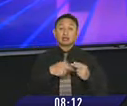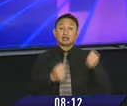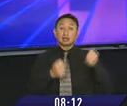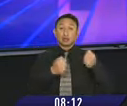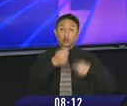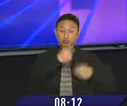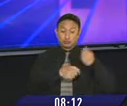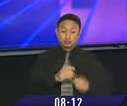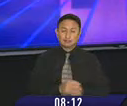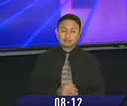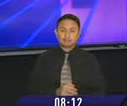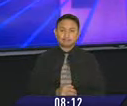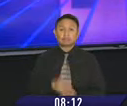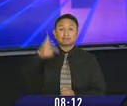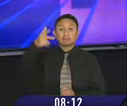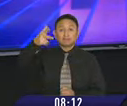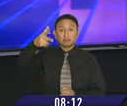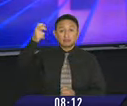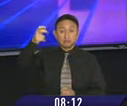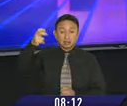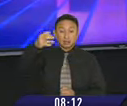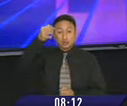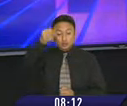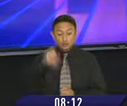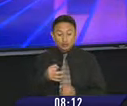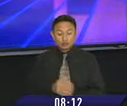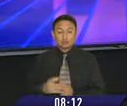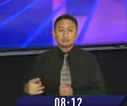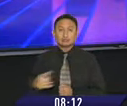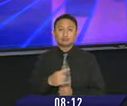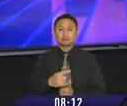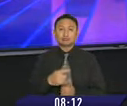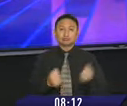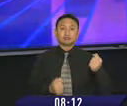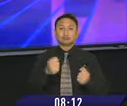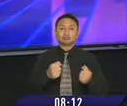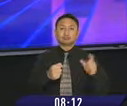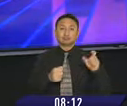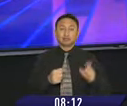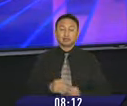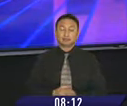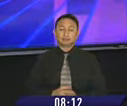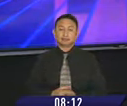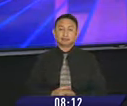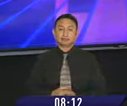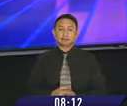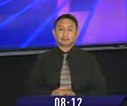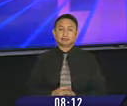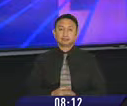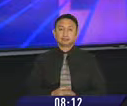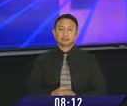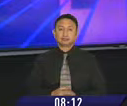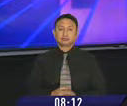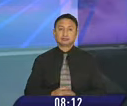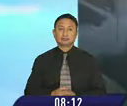autos. Cámaras de seguridad grabaron un momento exacto en que le sorprendieron a una de sus víctimas. Preste atención.